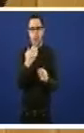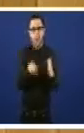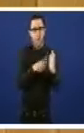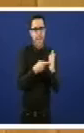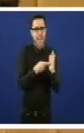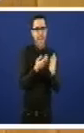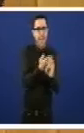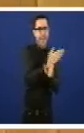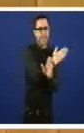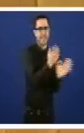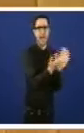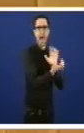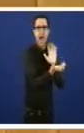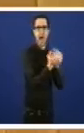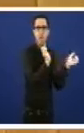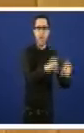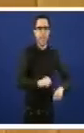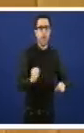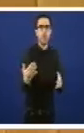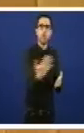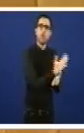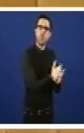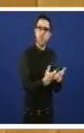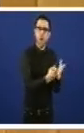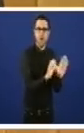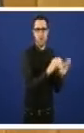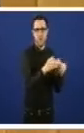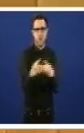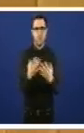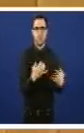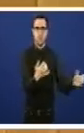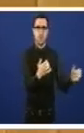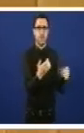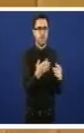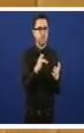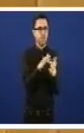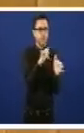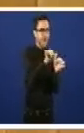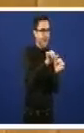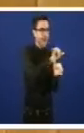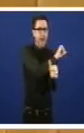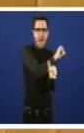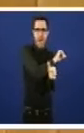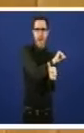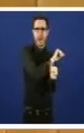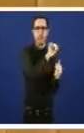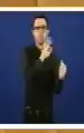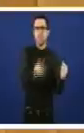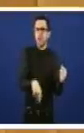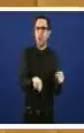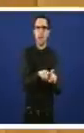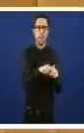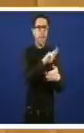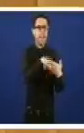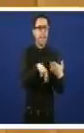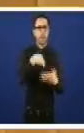e transacción previa de todos os grupos parlamentares. Non hai ningún precedente en que a mesma sesión a lectura